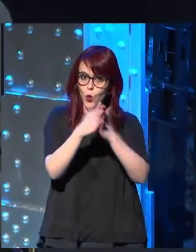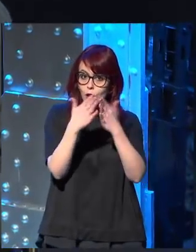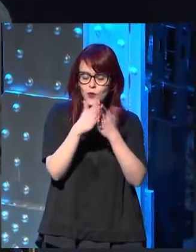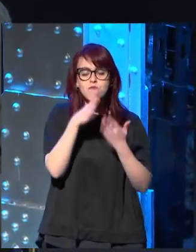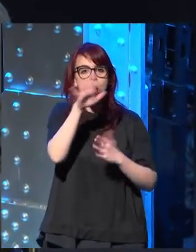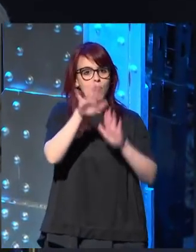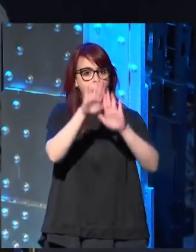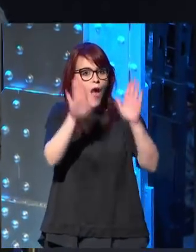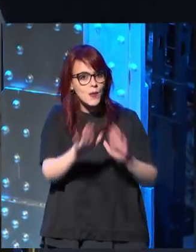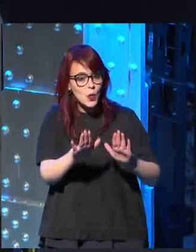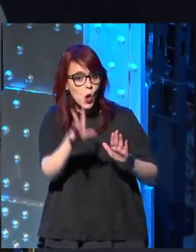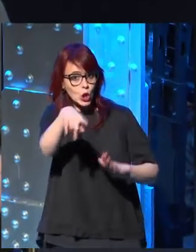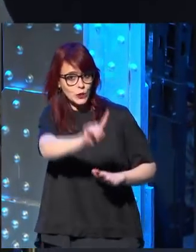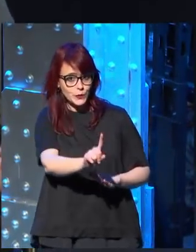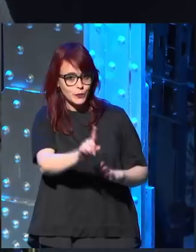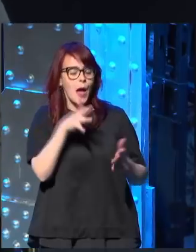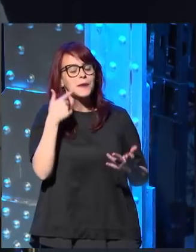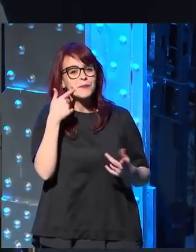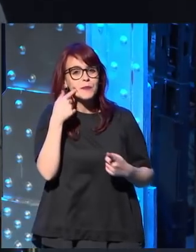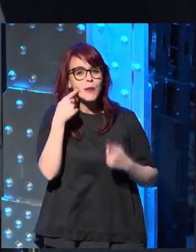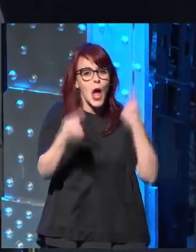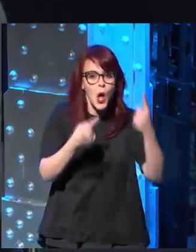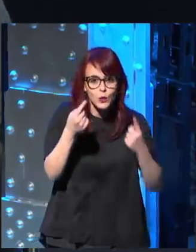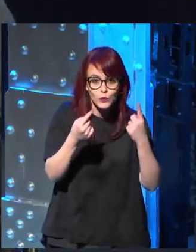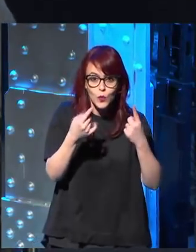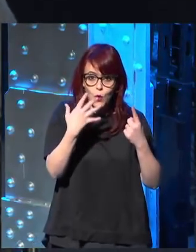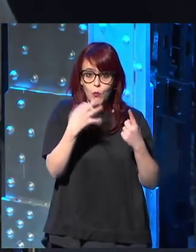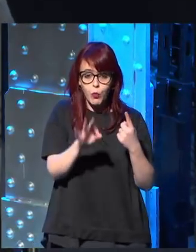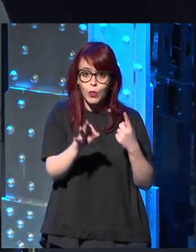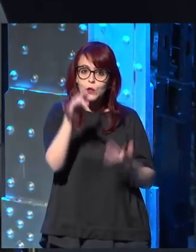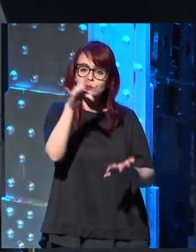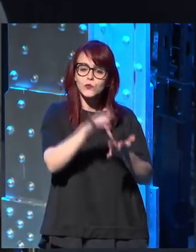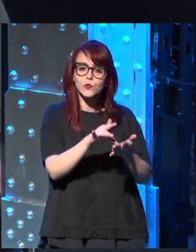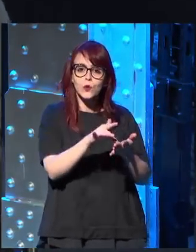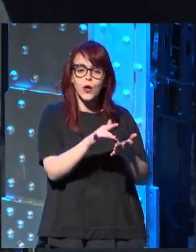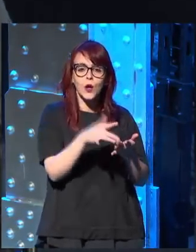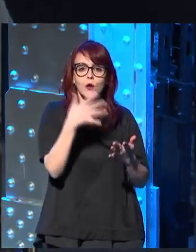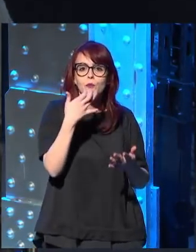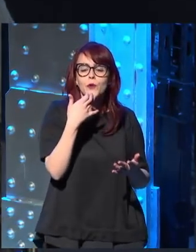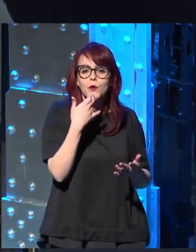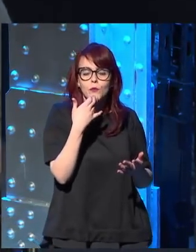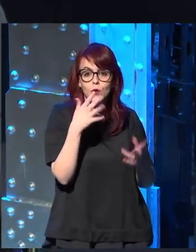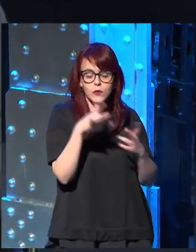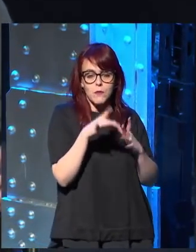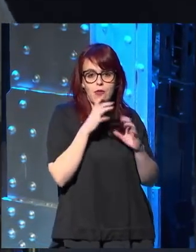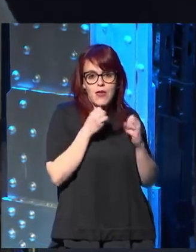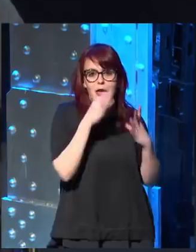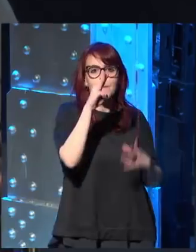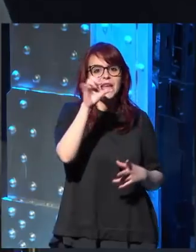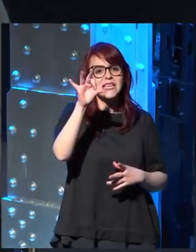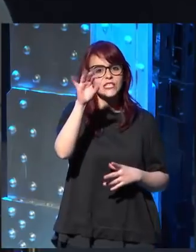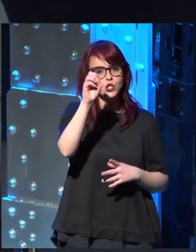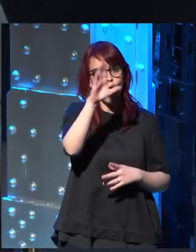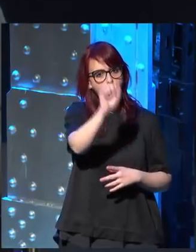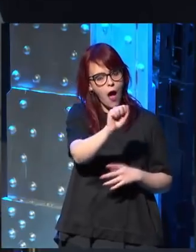inacabado, ¿no? Hay libros que podían haberse no sé, libros de desasosiego de Pessoa o libros así,